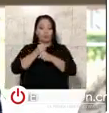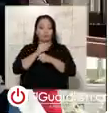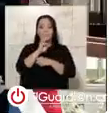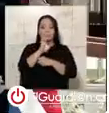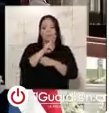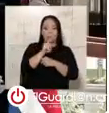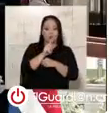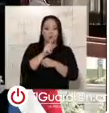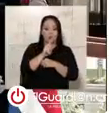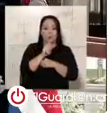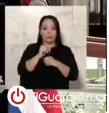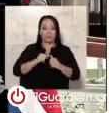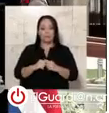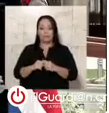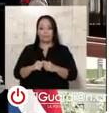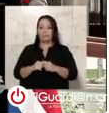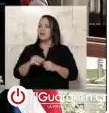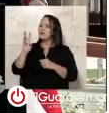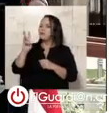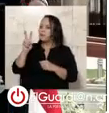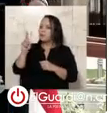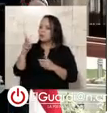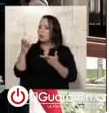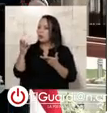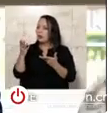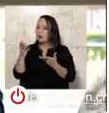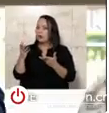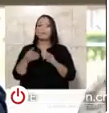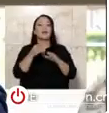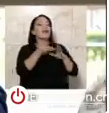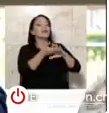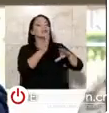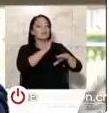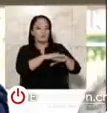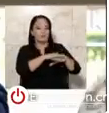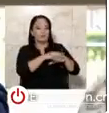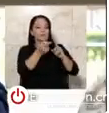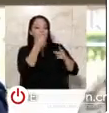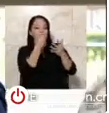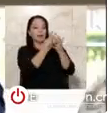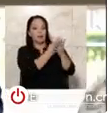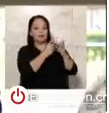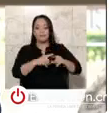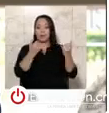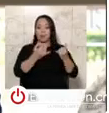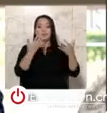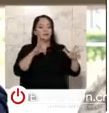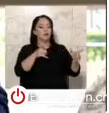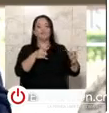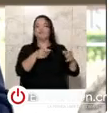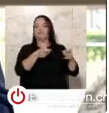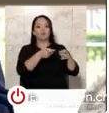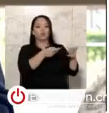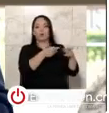621 en ese año. 621 denuncias por estafas operadas en los centros. Hoy tenemos controlados los centros